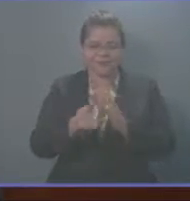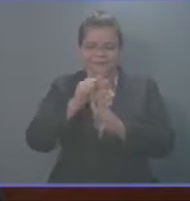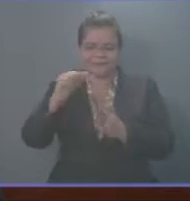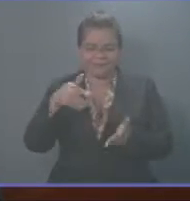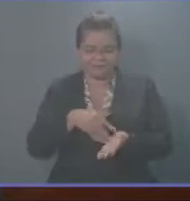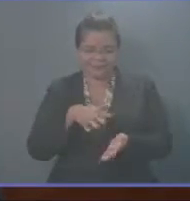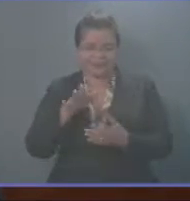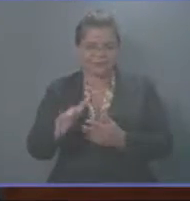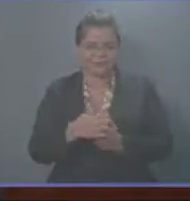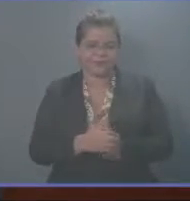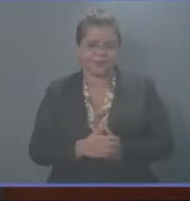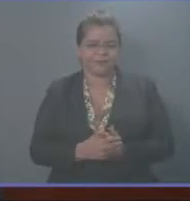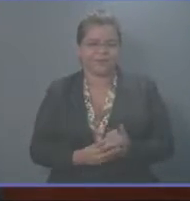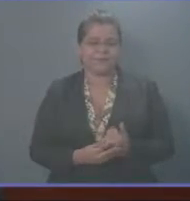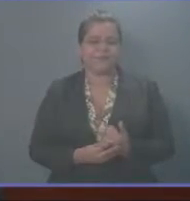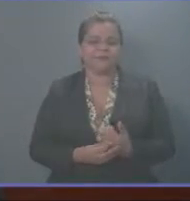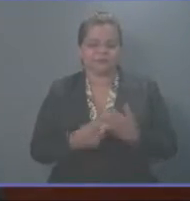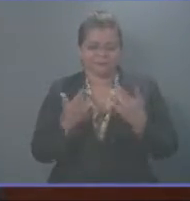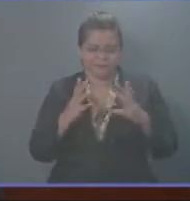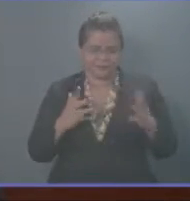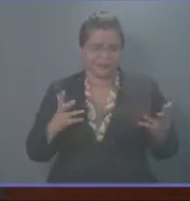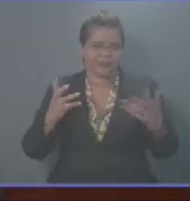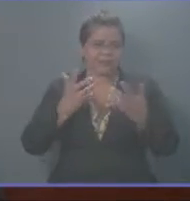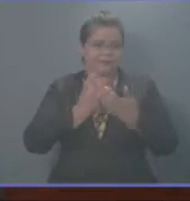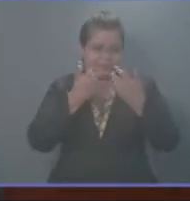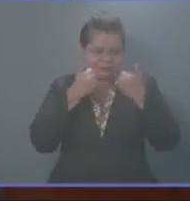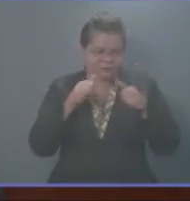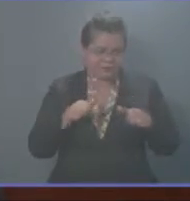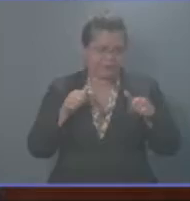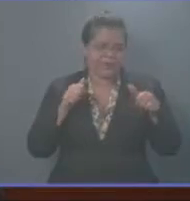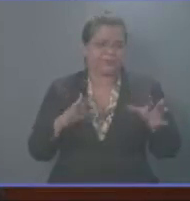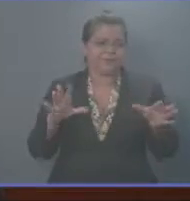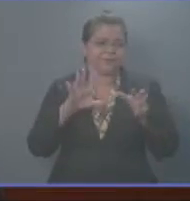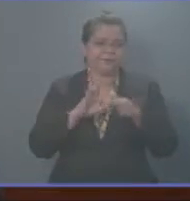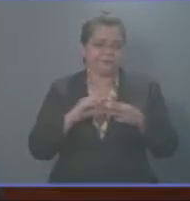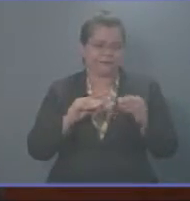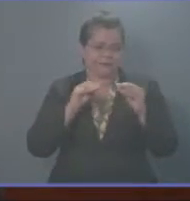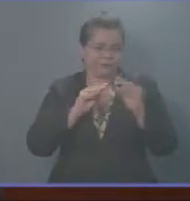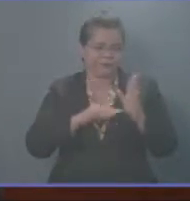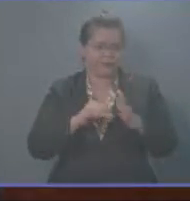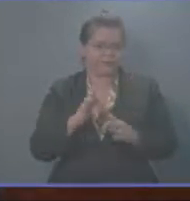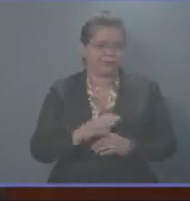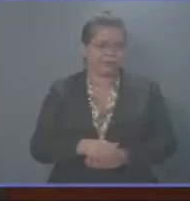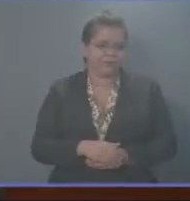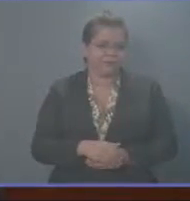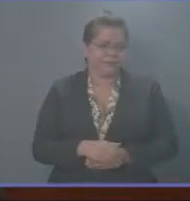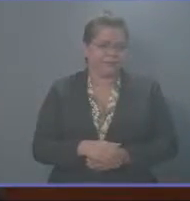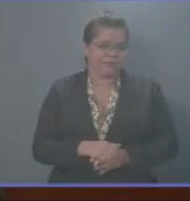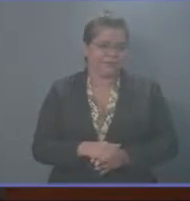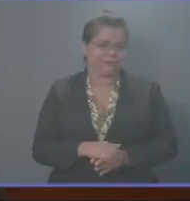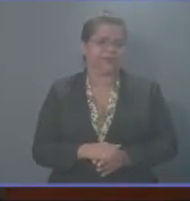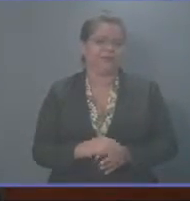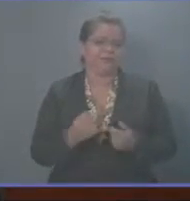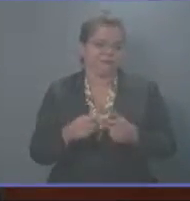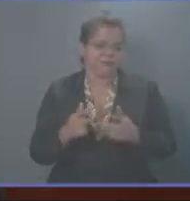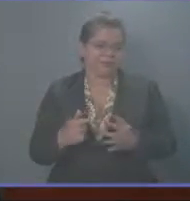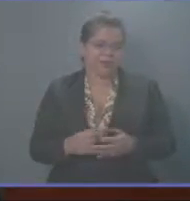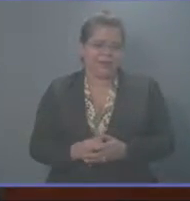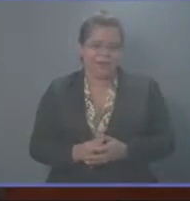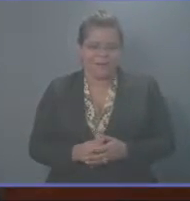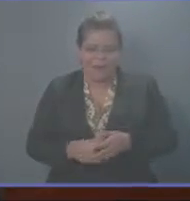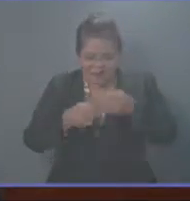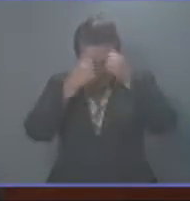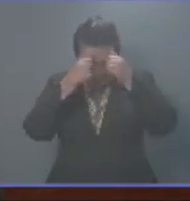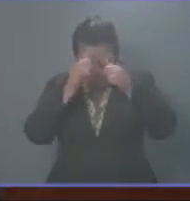público serán reforzadas con recursos provenientes de contribuciones especiales que devienen de la Ley de